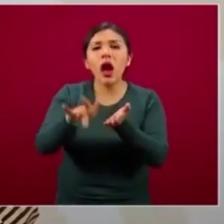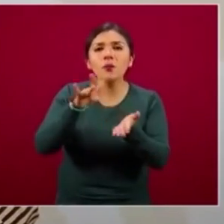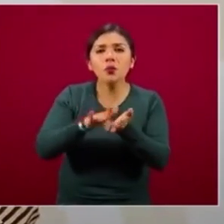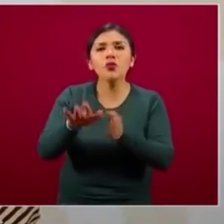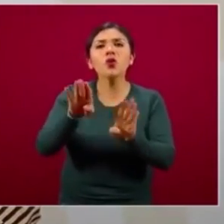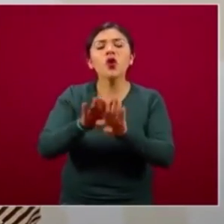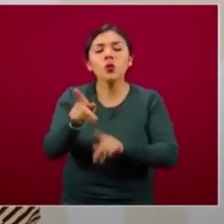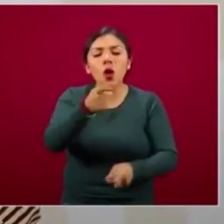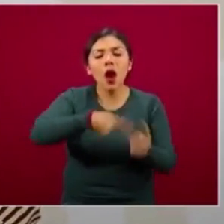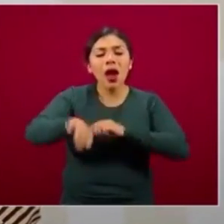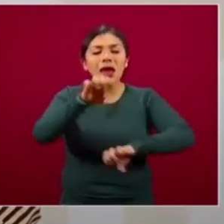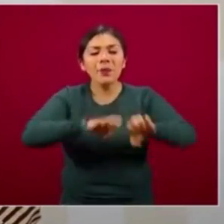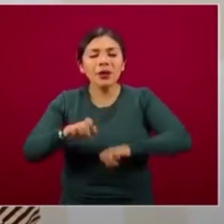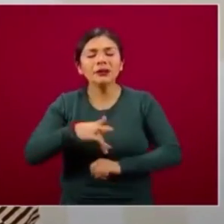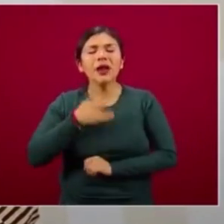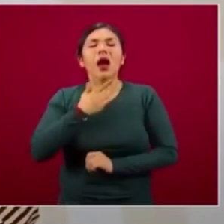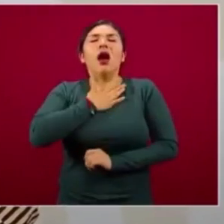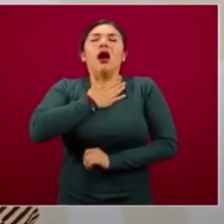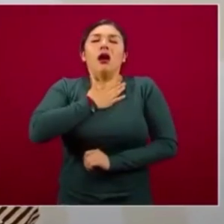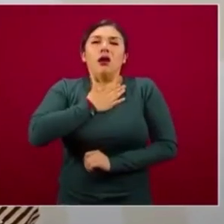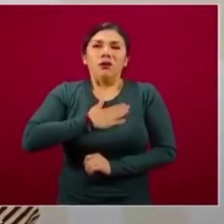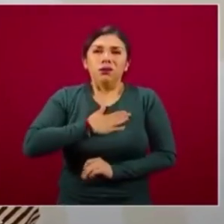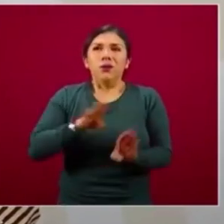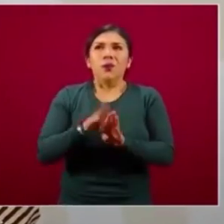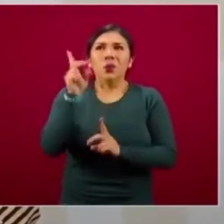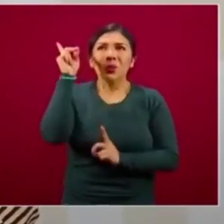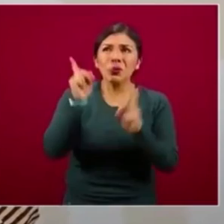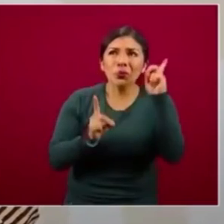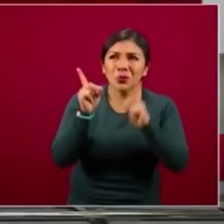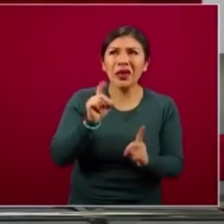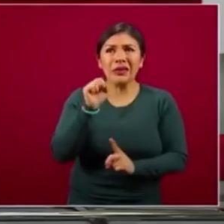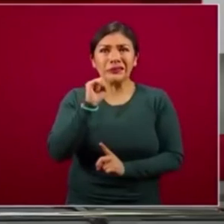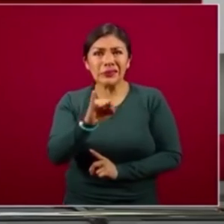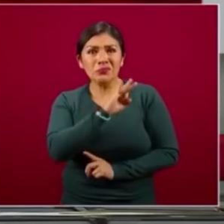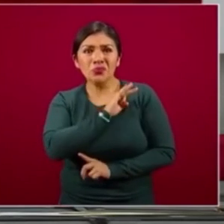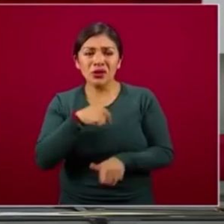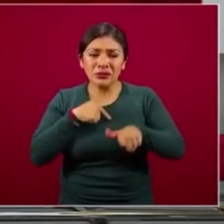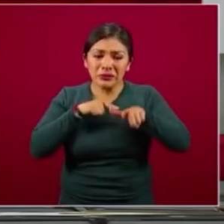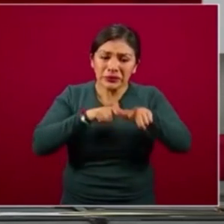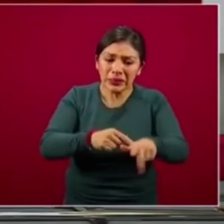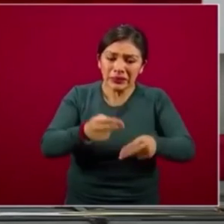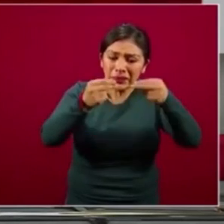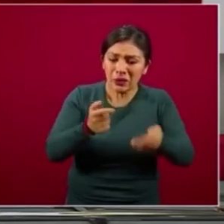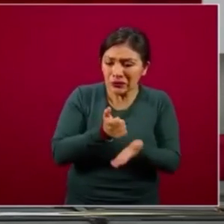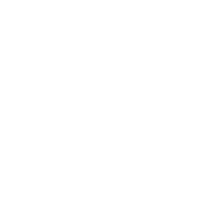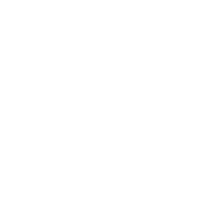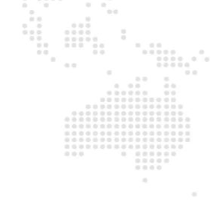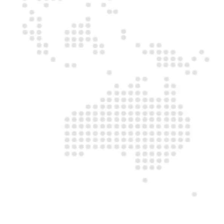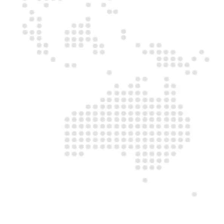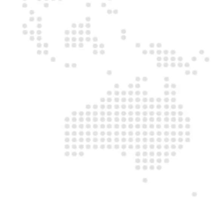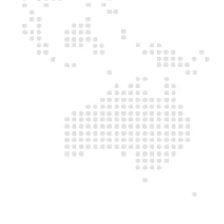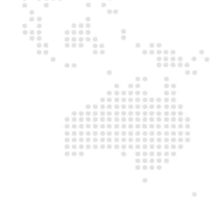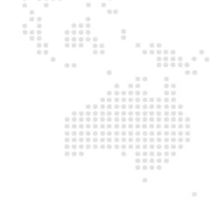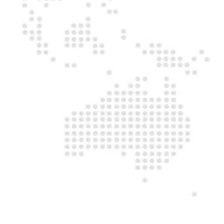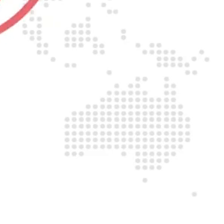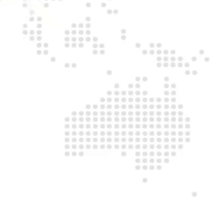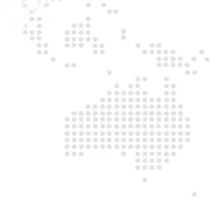alivio a quienes estaban dudando si podían o no continuar pagando su nómina.